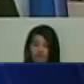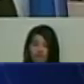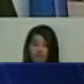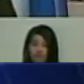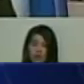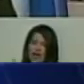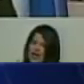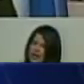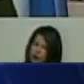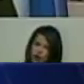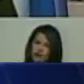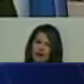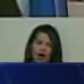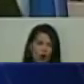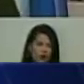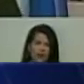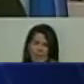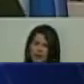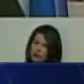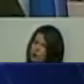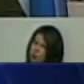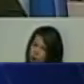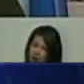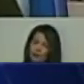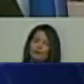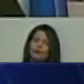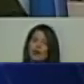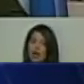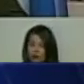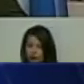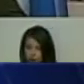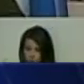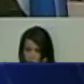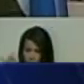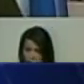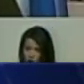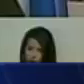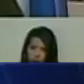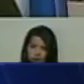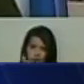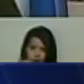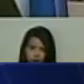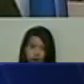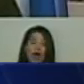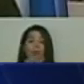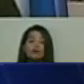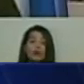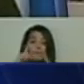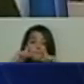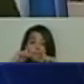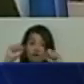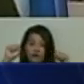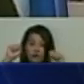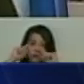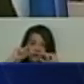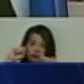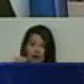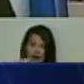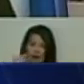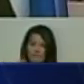pesquisas que estamos haciendo en este momento? Bueno, estamos recabando con expertos, obviamente, en la